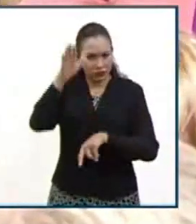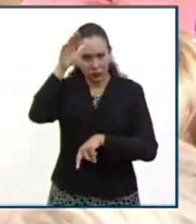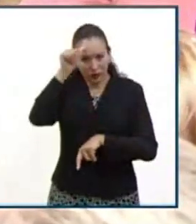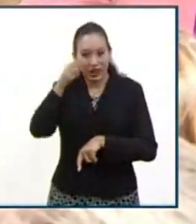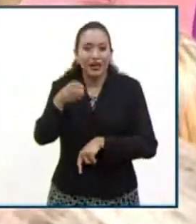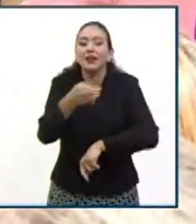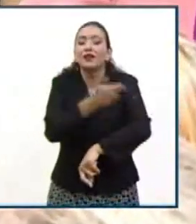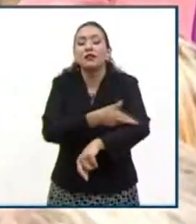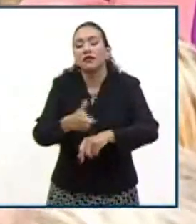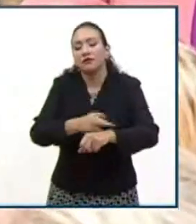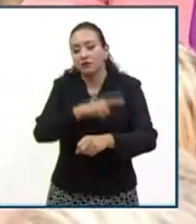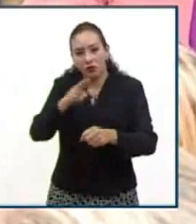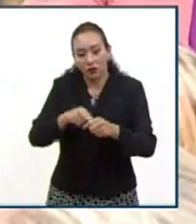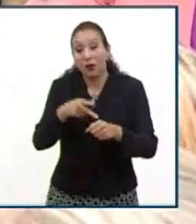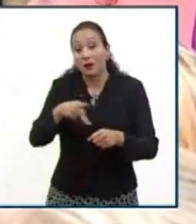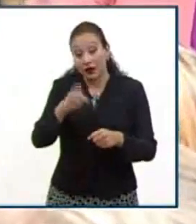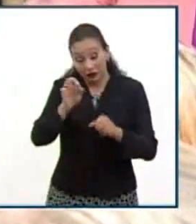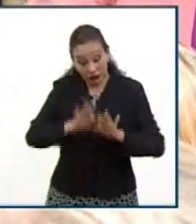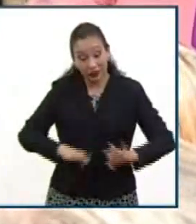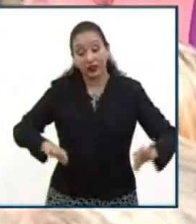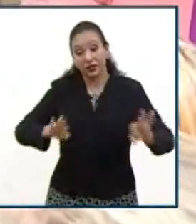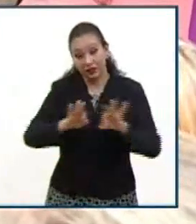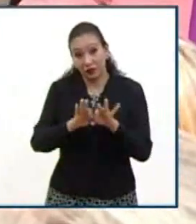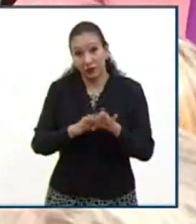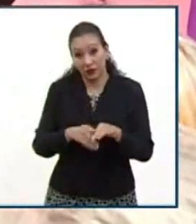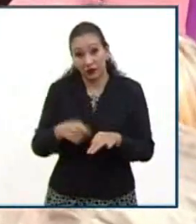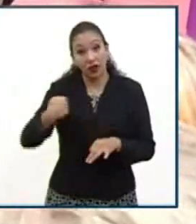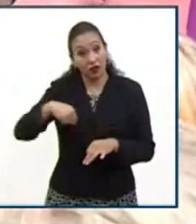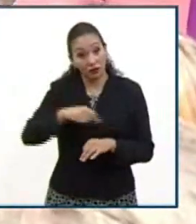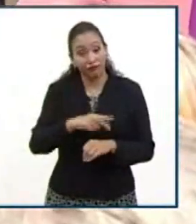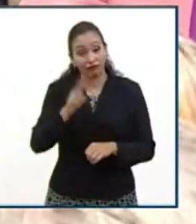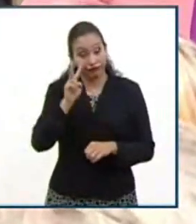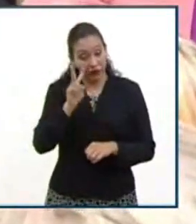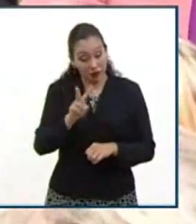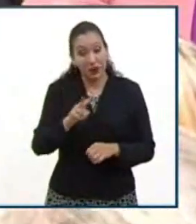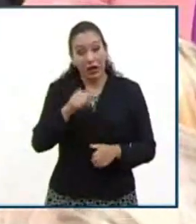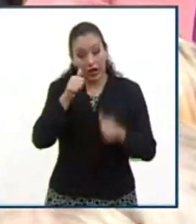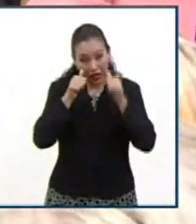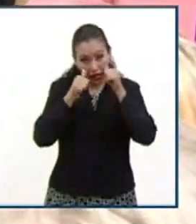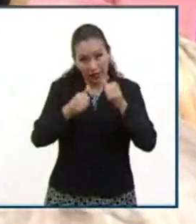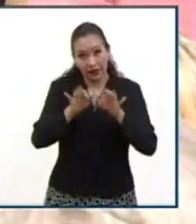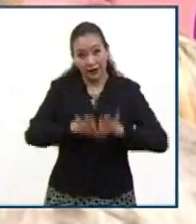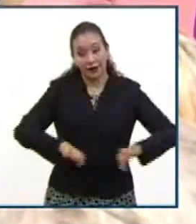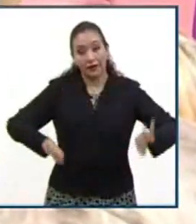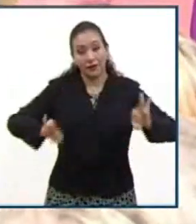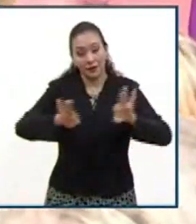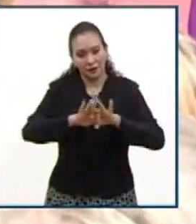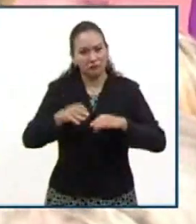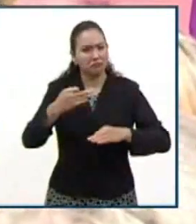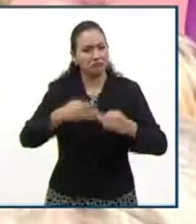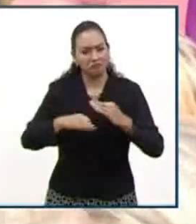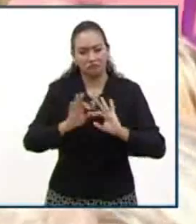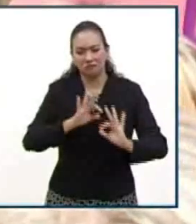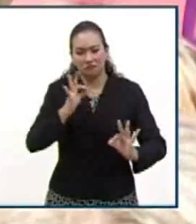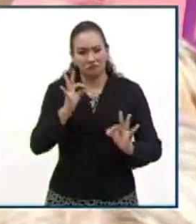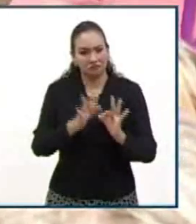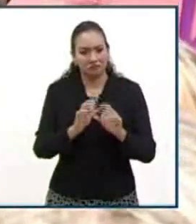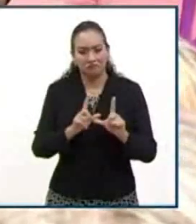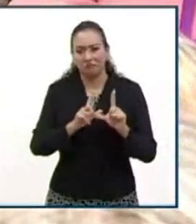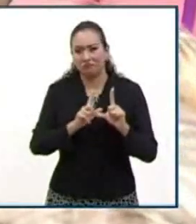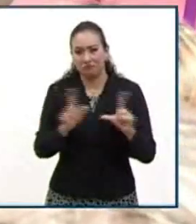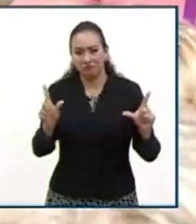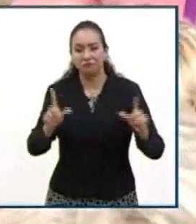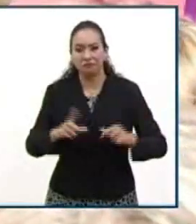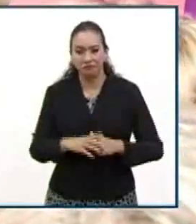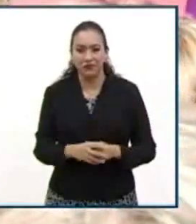electoral, que es una etapa pues muy importante para el tribunal electoral, y estamos conforme a todo lo previsto. No hay ningún